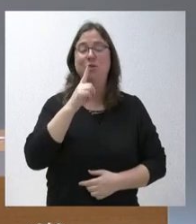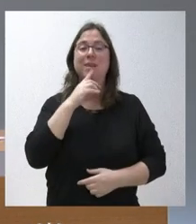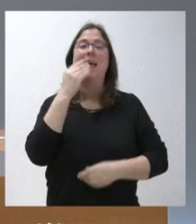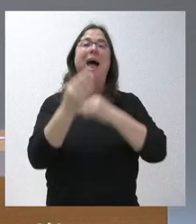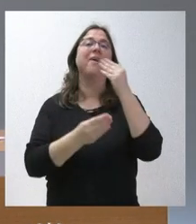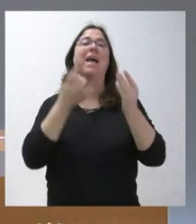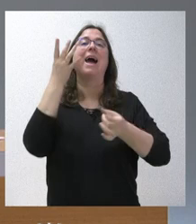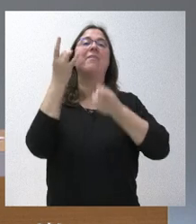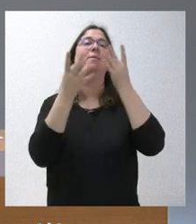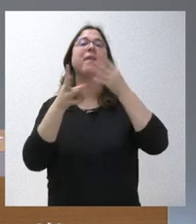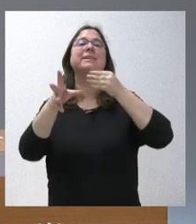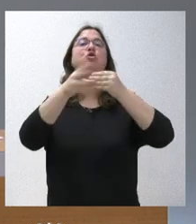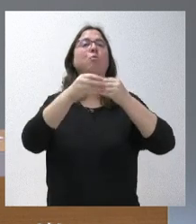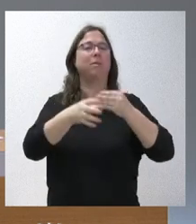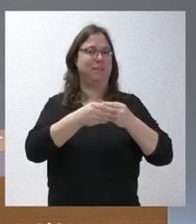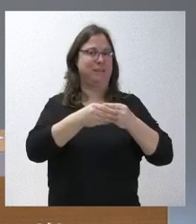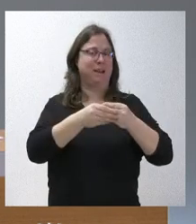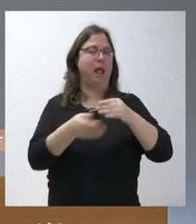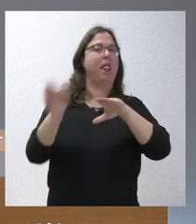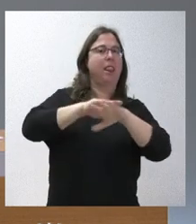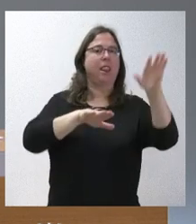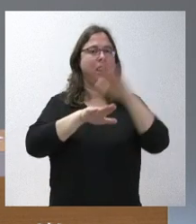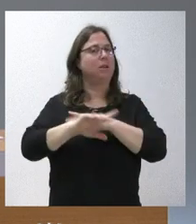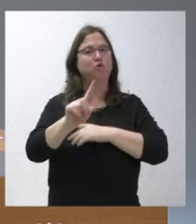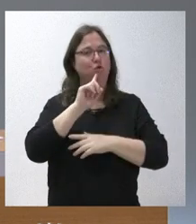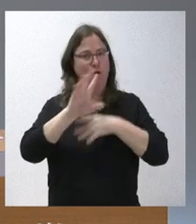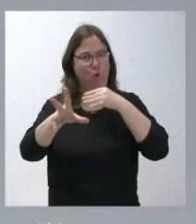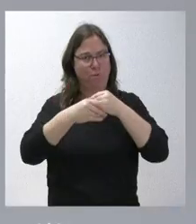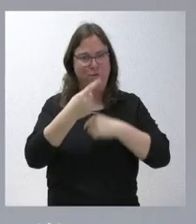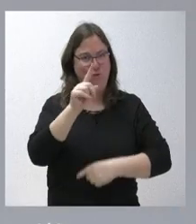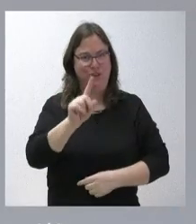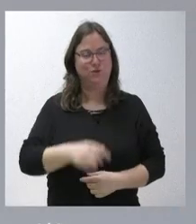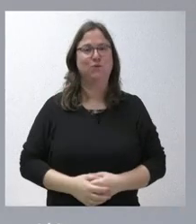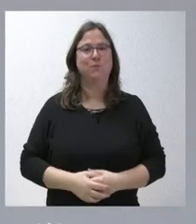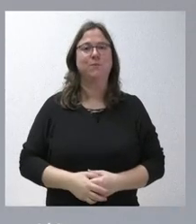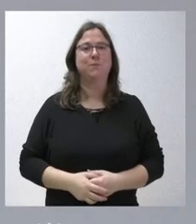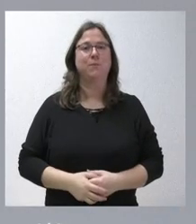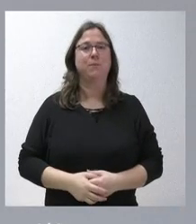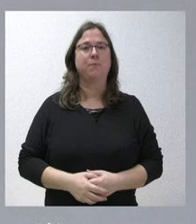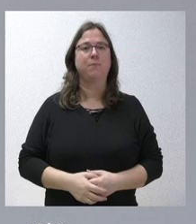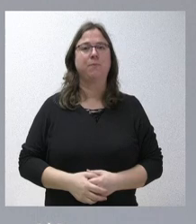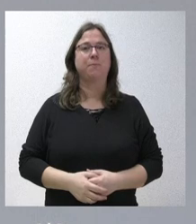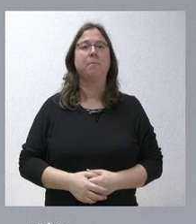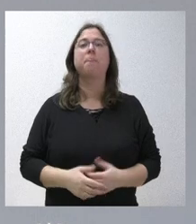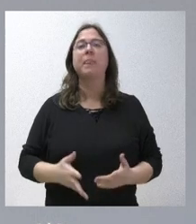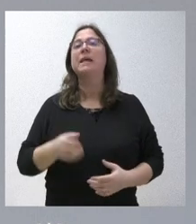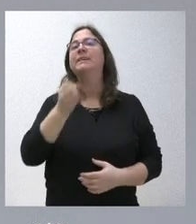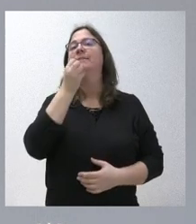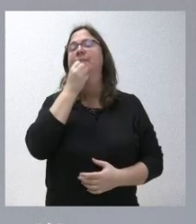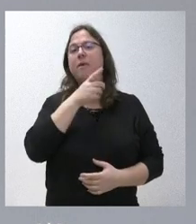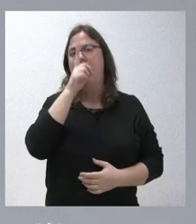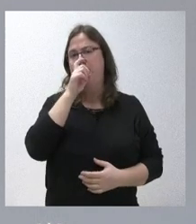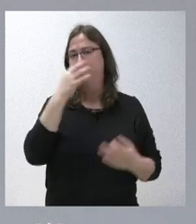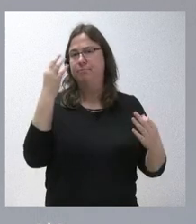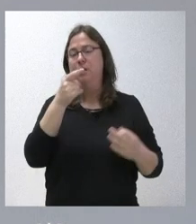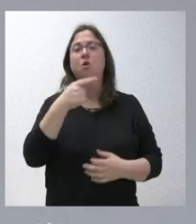complementarias que no se superponen no que se complementen bueno en principio es bueno recordar que y esto lo